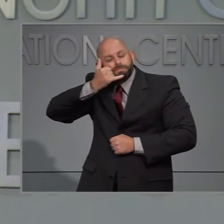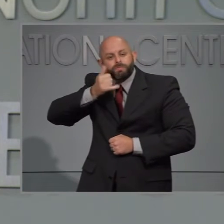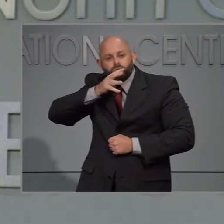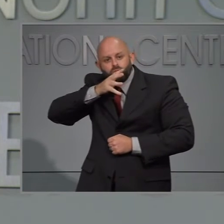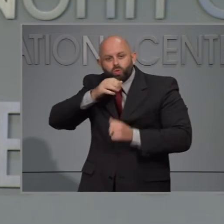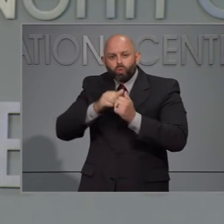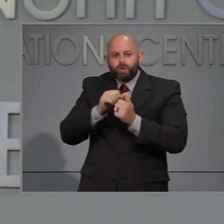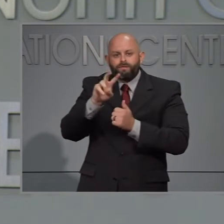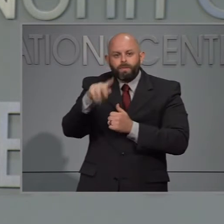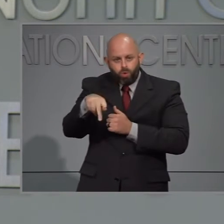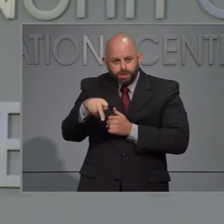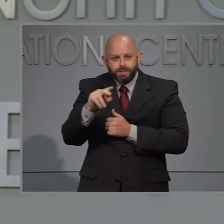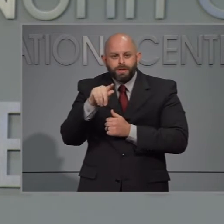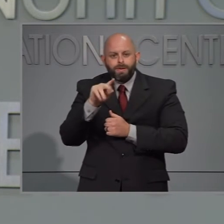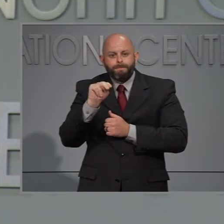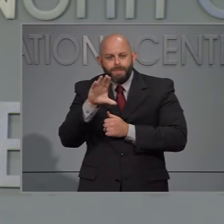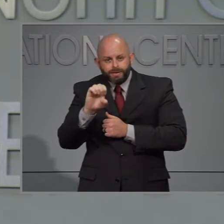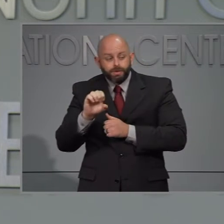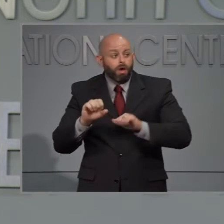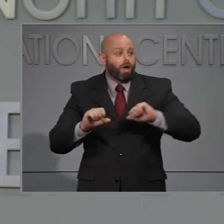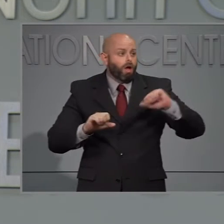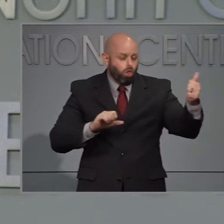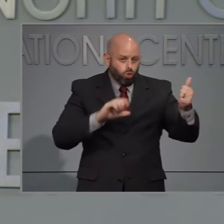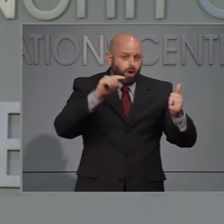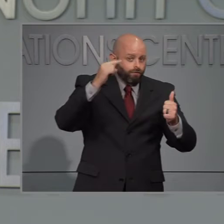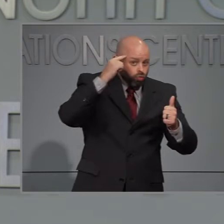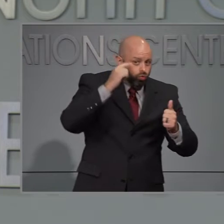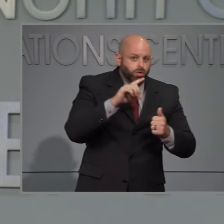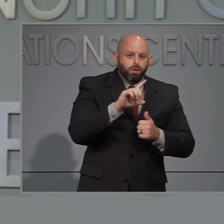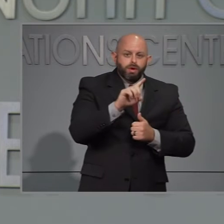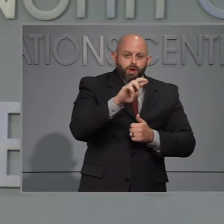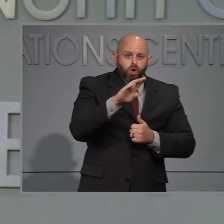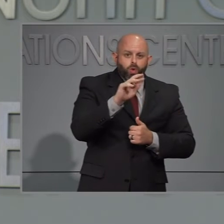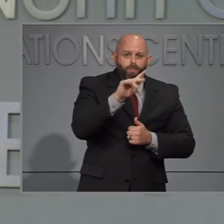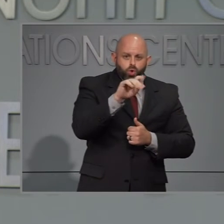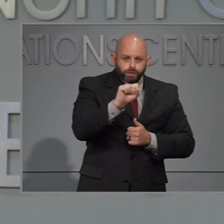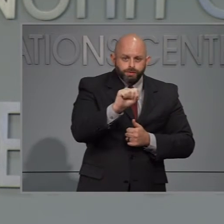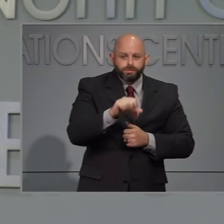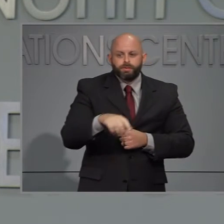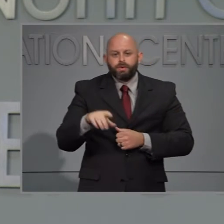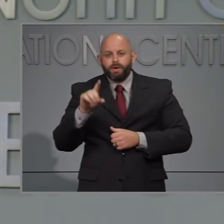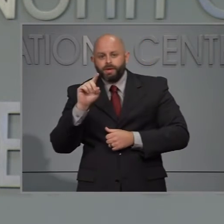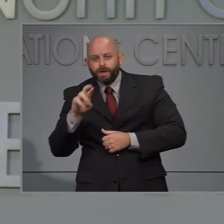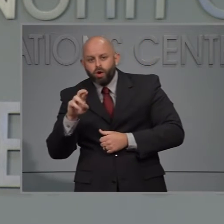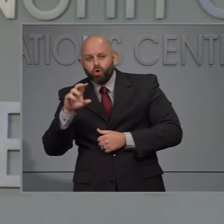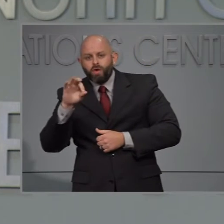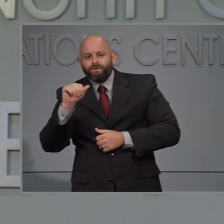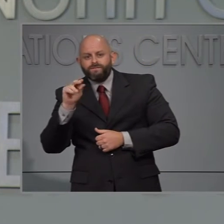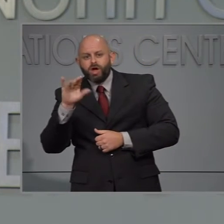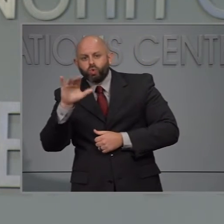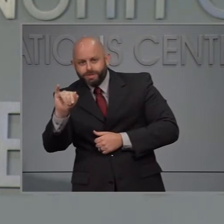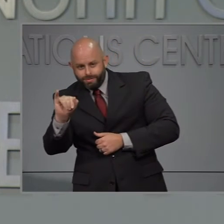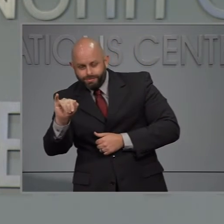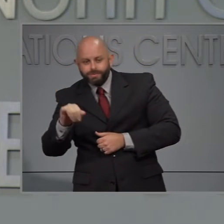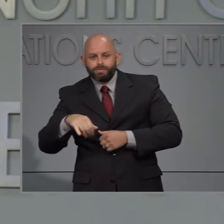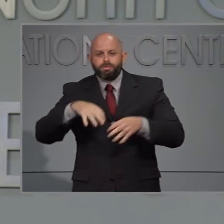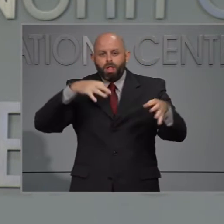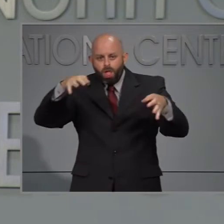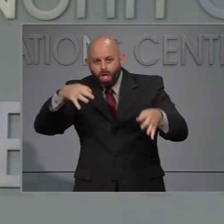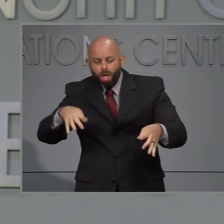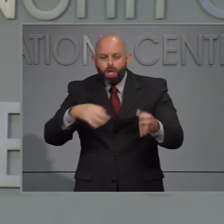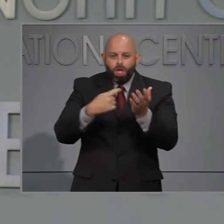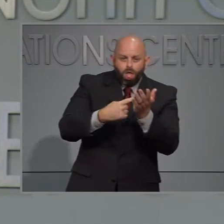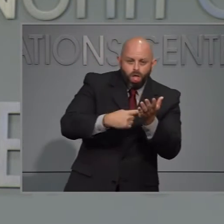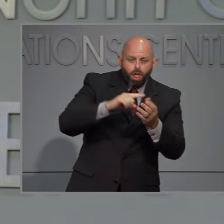vicepresidente Pence y también con Dr. Birx y Dr. Fauci, y estábamos hablando de las recomendaciones de la fuerza de trabajo